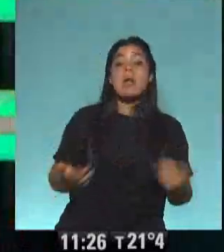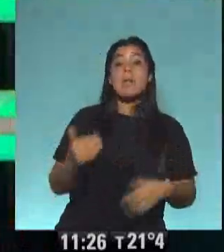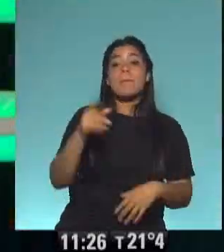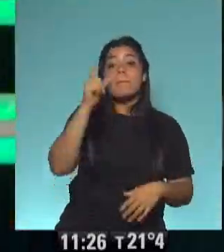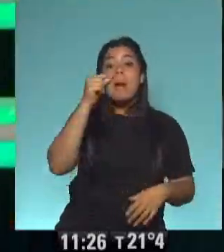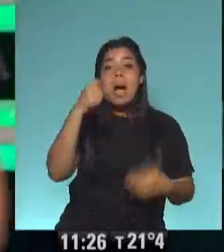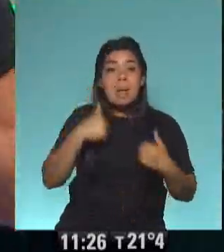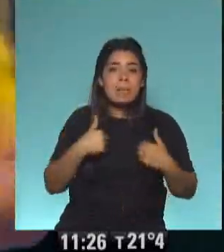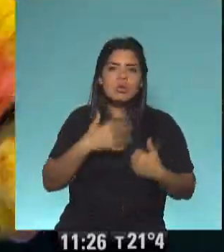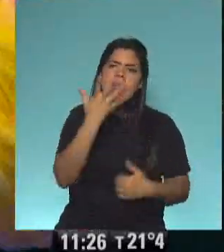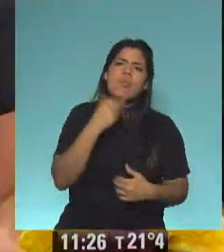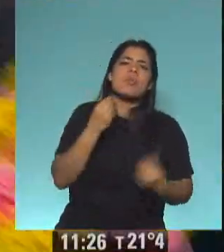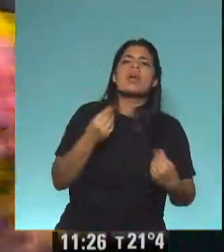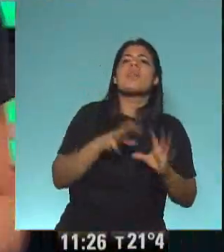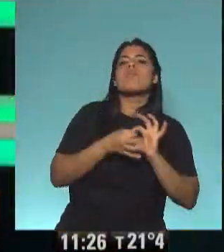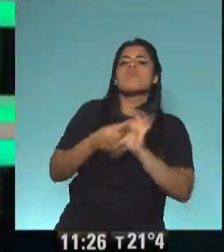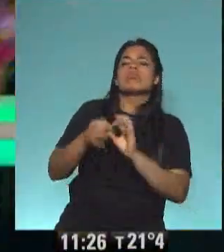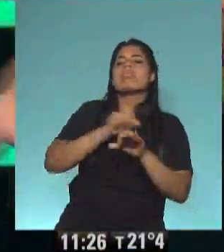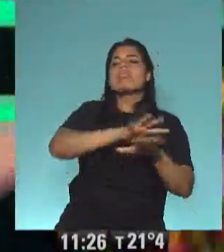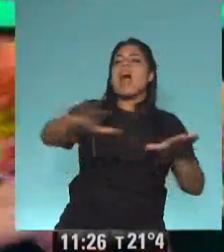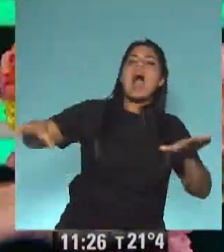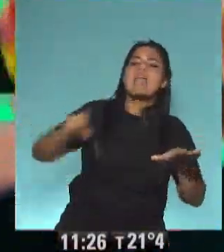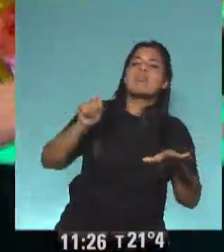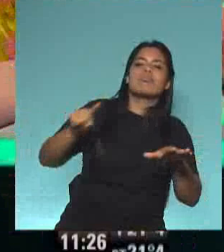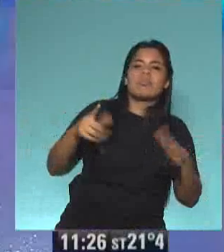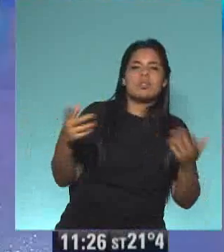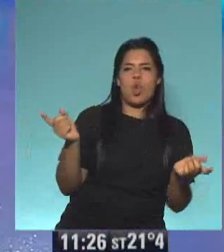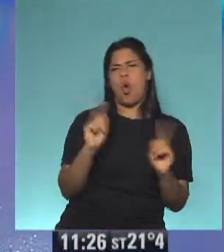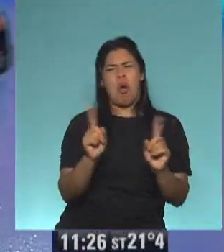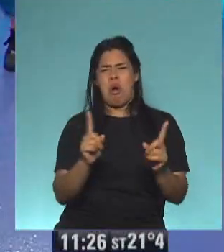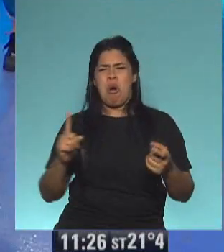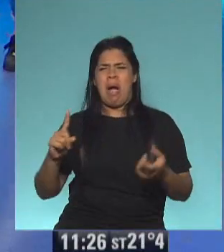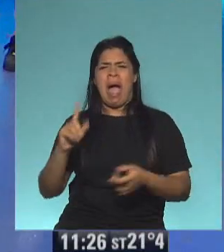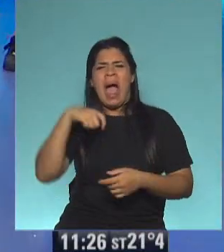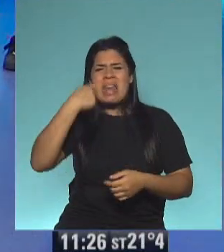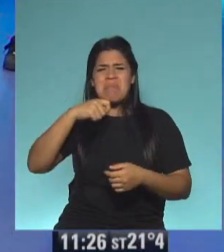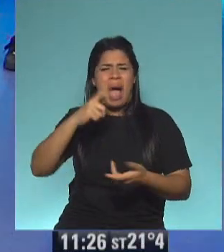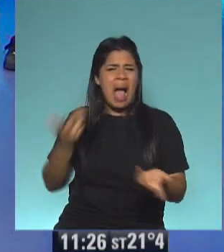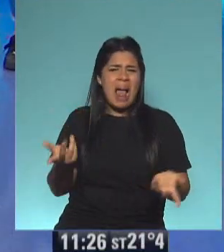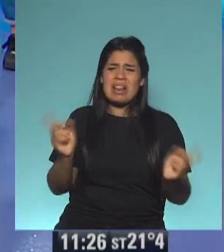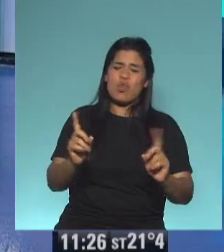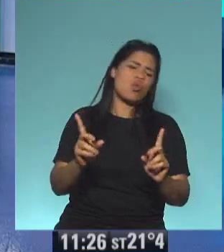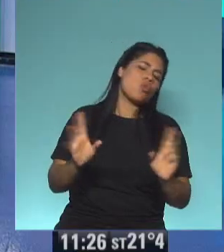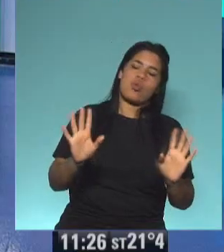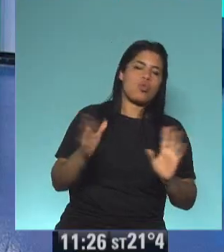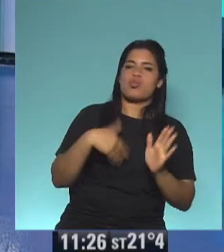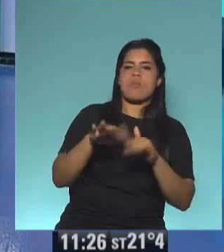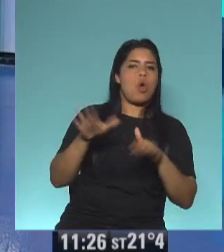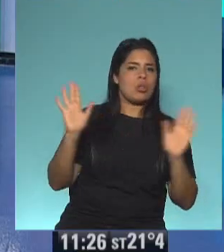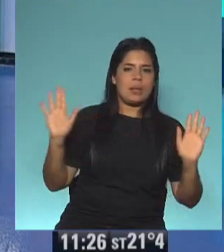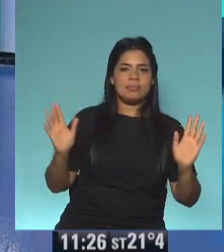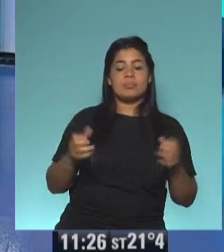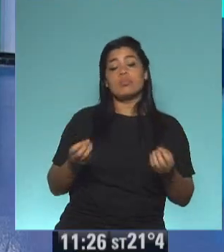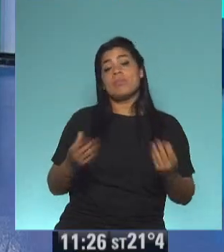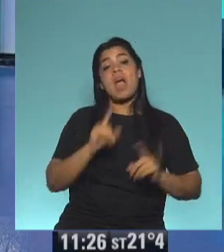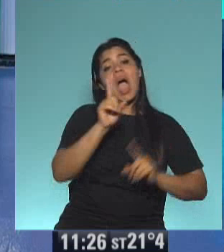que era olor a campo. Y nosotros, no, papá, es olor a zorrino. Él decía, no, es olor a campo. Bueno, lo que hablamos siempre, ¿viste? Lo que le gusta mucho a alguien,